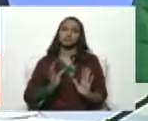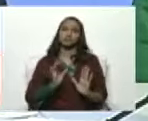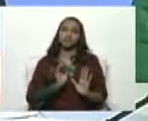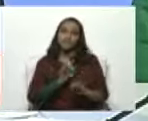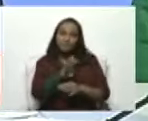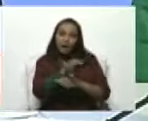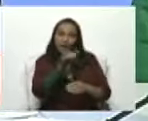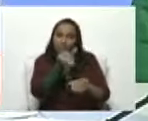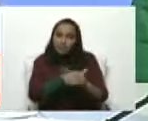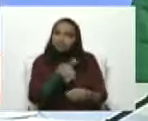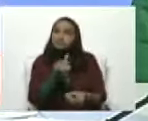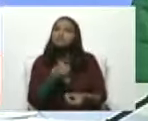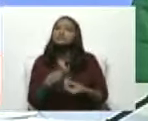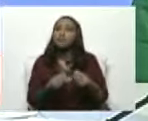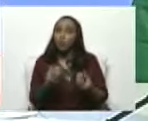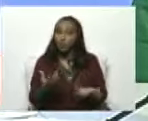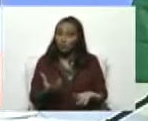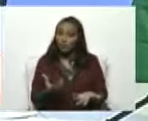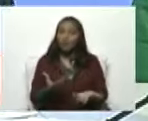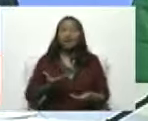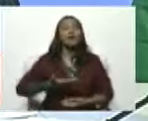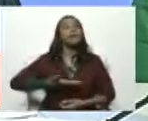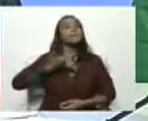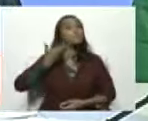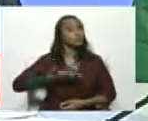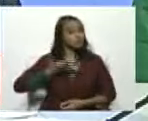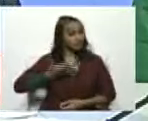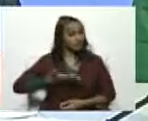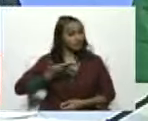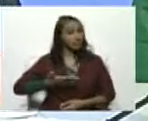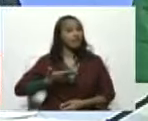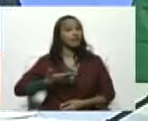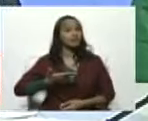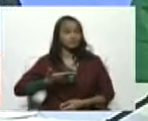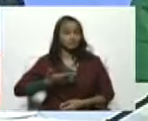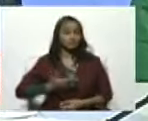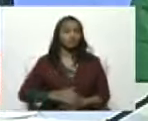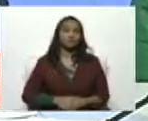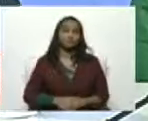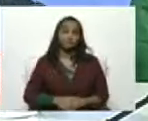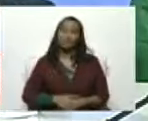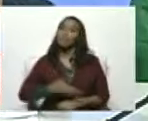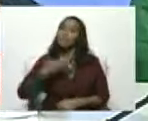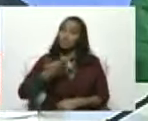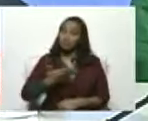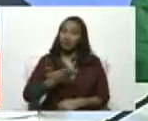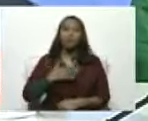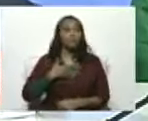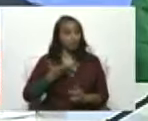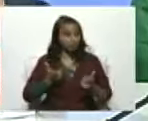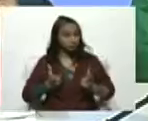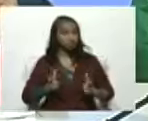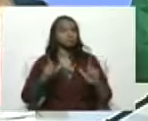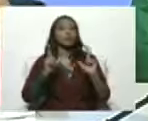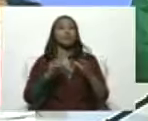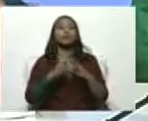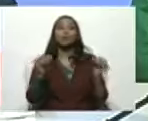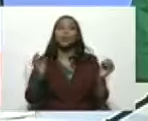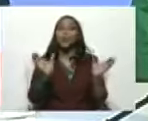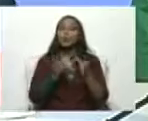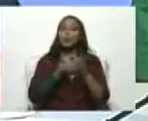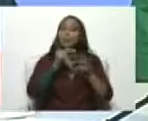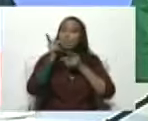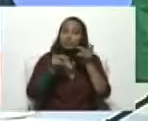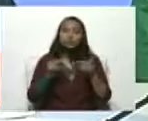Es fundamental, la organización es fundamental. Y eso es válido para todos los partidos políticos y todos los